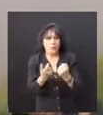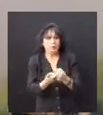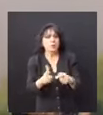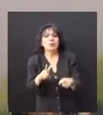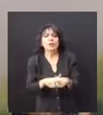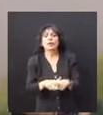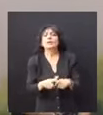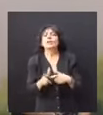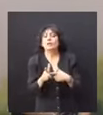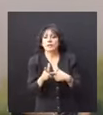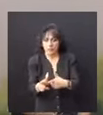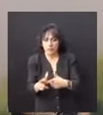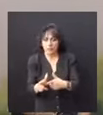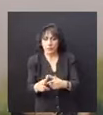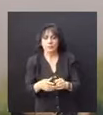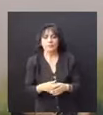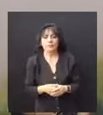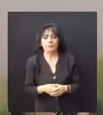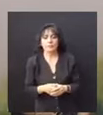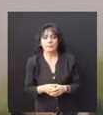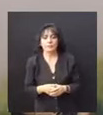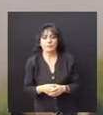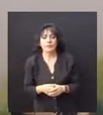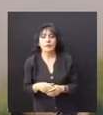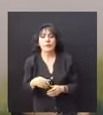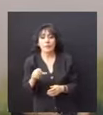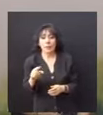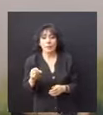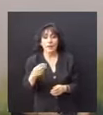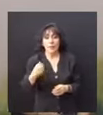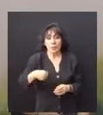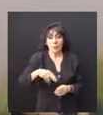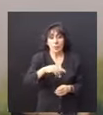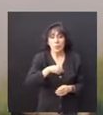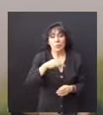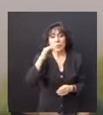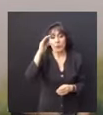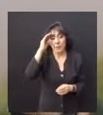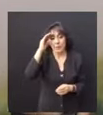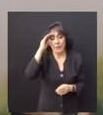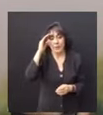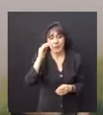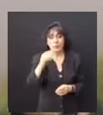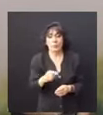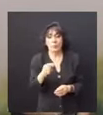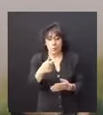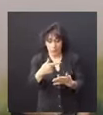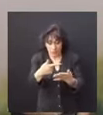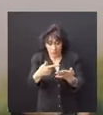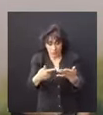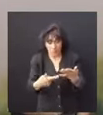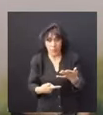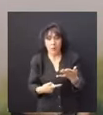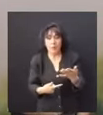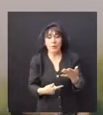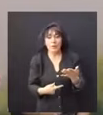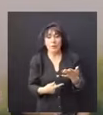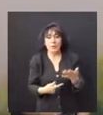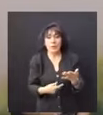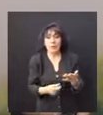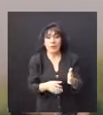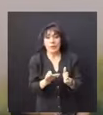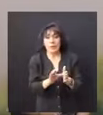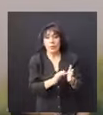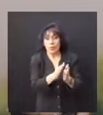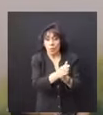además, queremos que esos programas queden en la Constitución de la República para que nunca